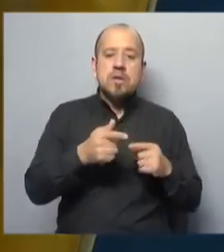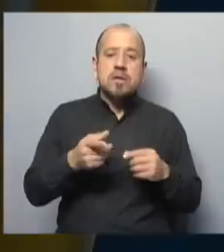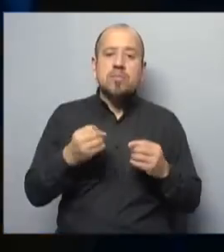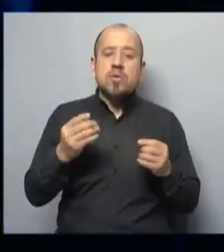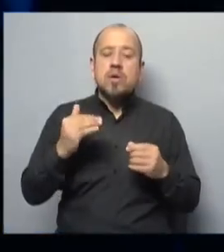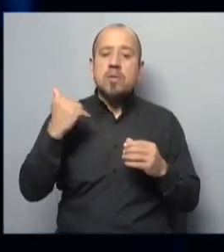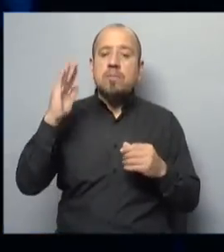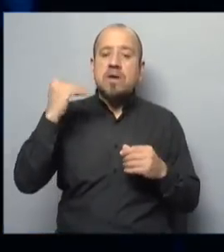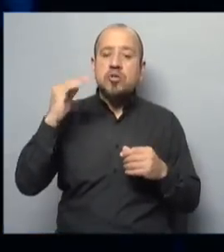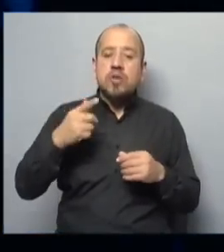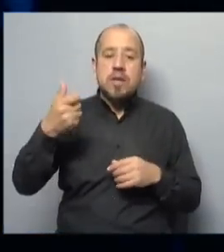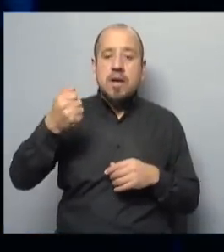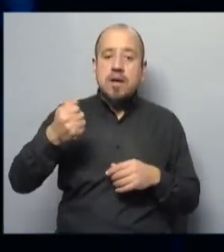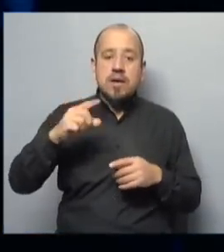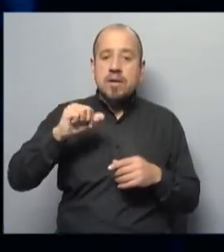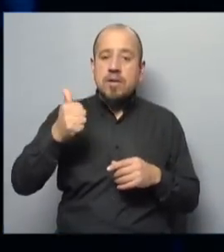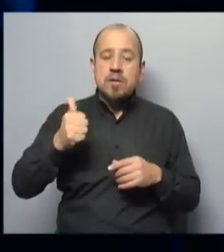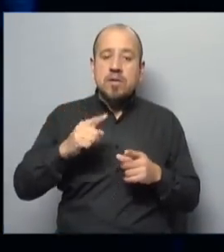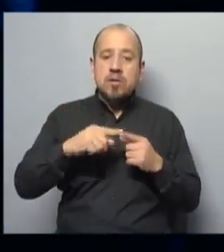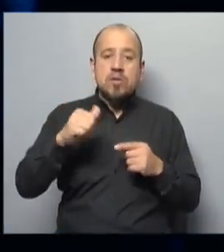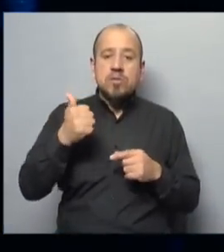evidente de ahí no